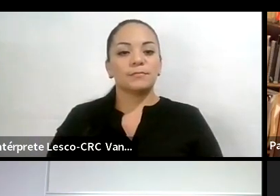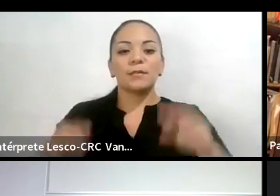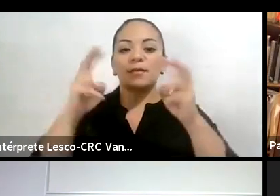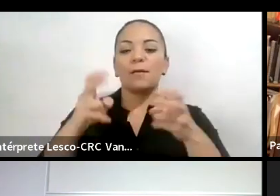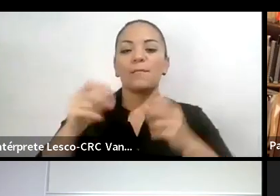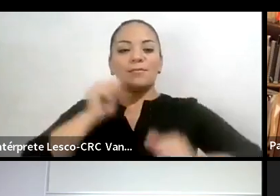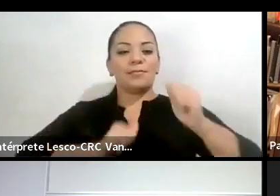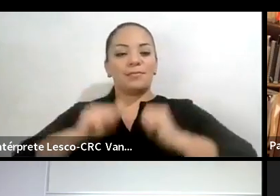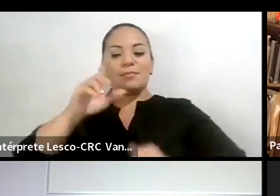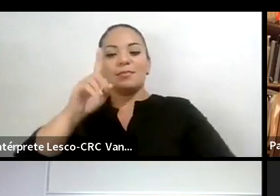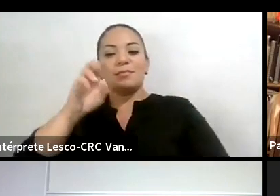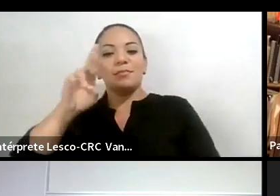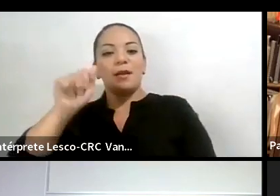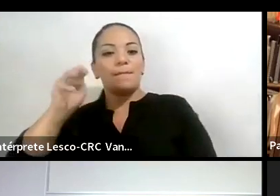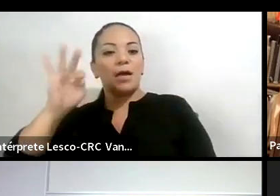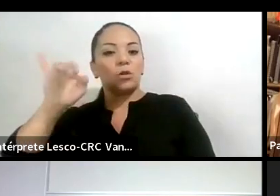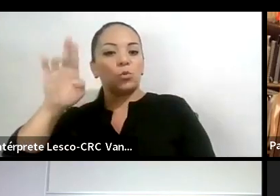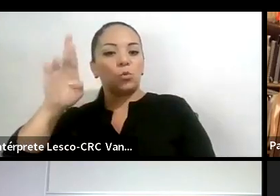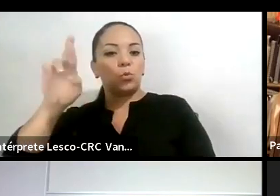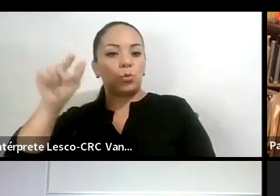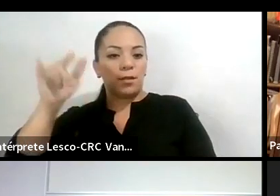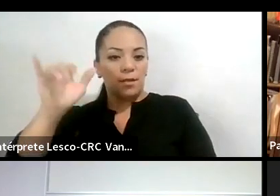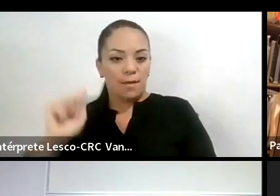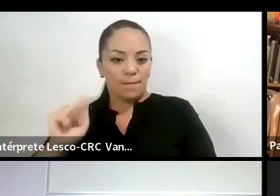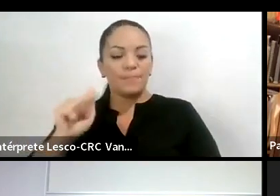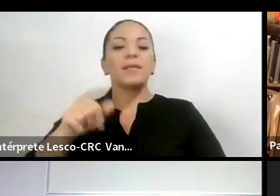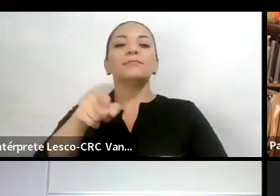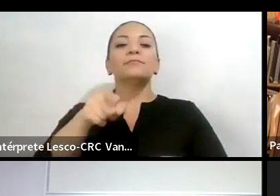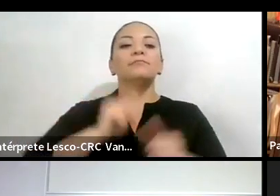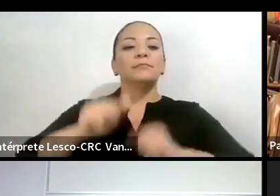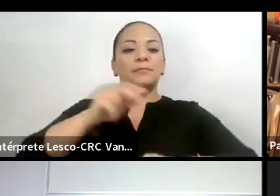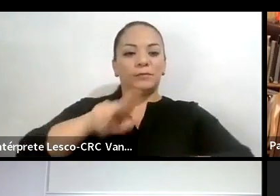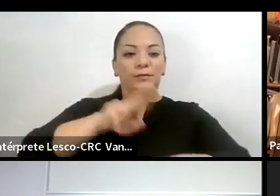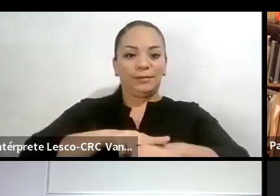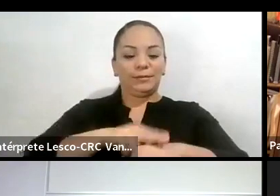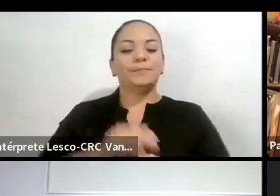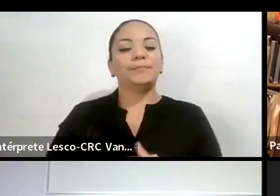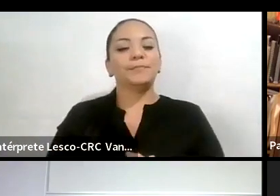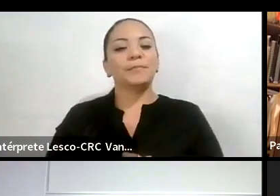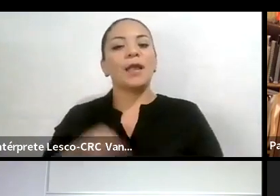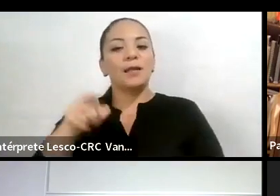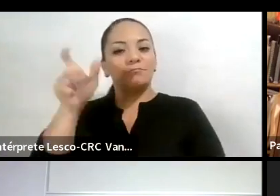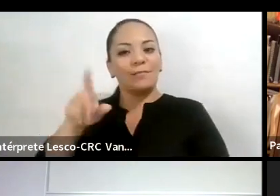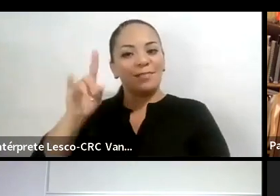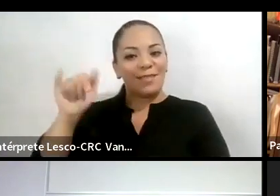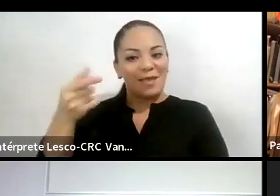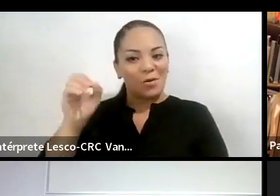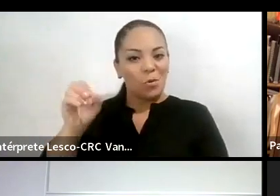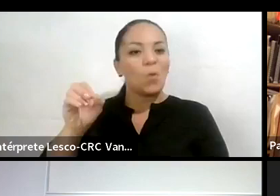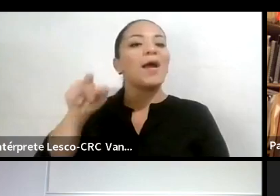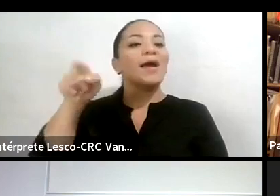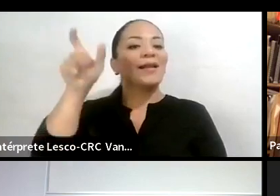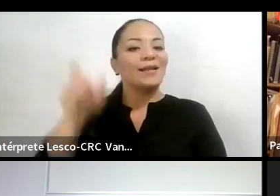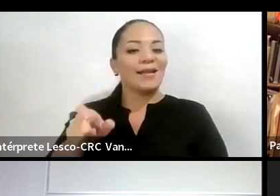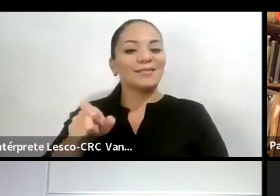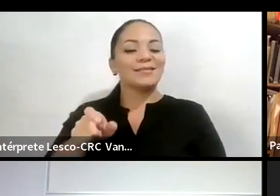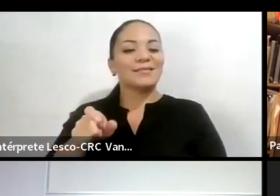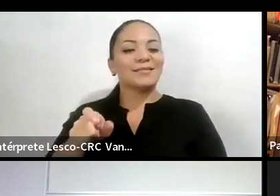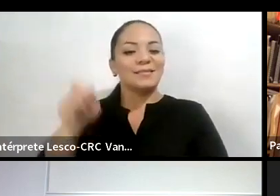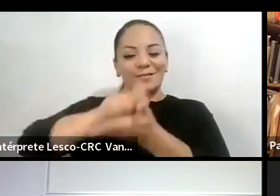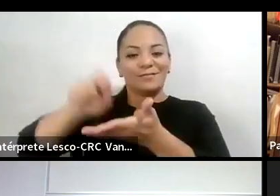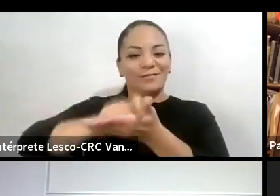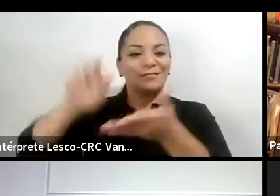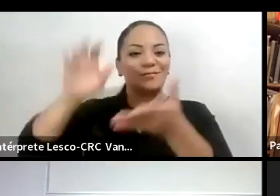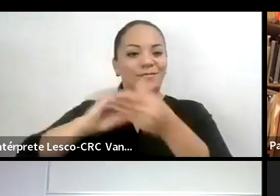dramaturgia en el Taller Nacional de Teatro. Además, Diego Soto es el autor del libro